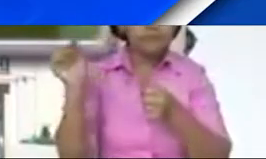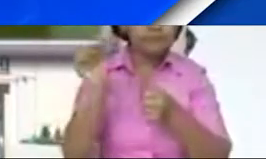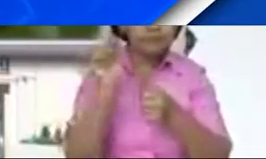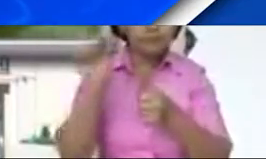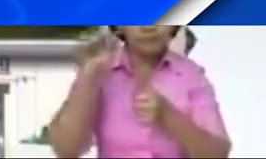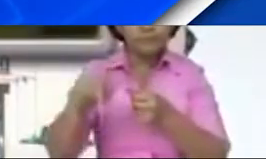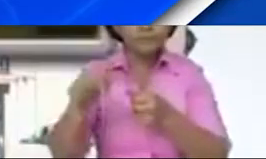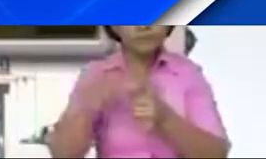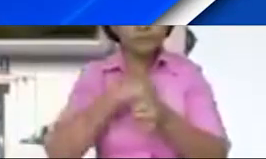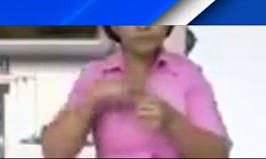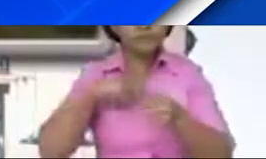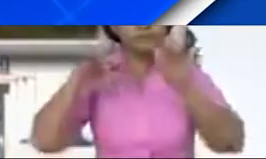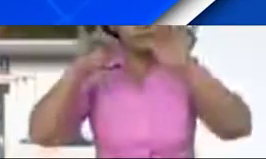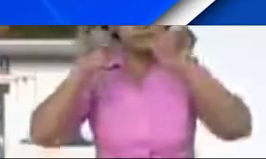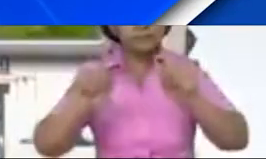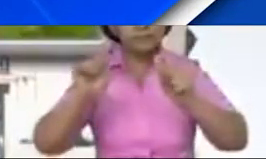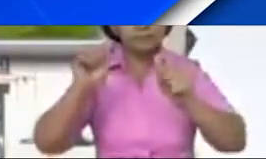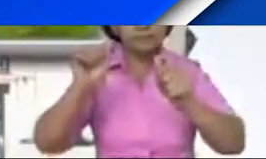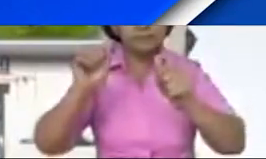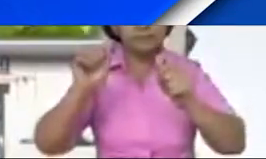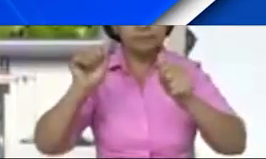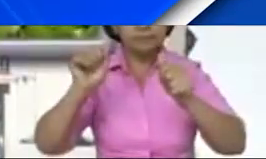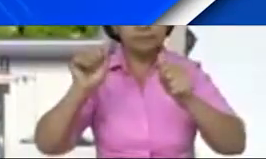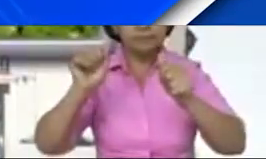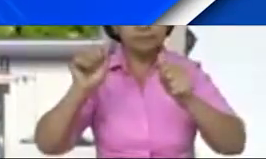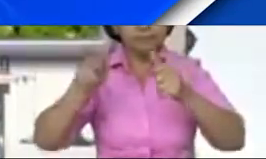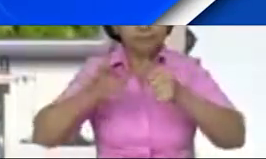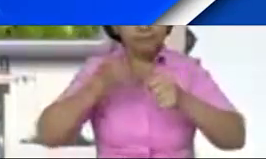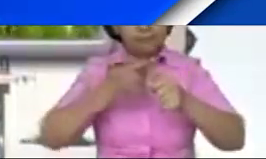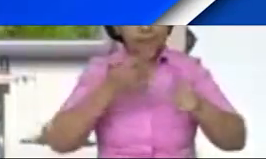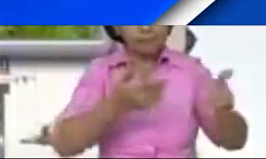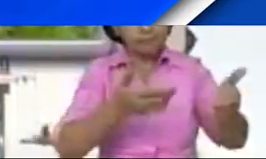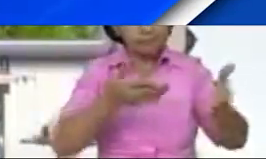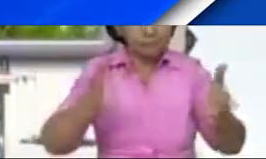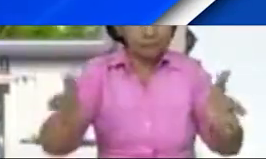precisos momentos que ya está la producción de primera,